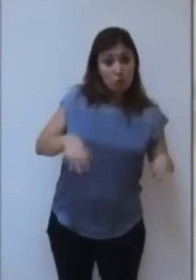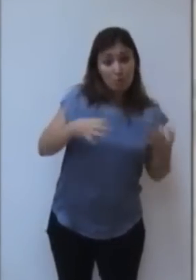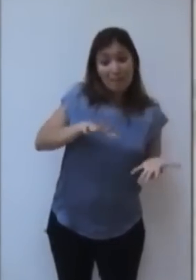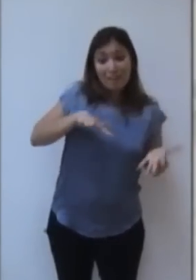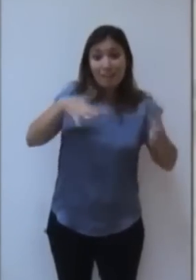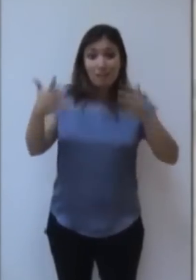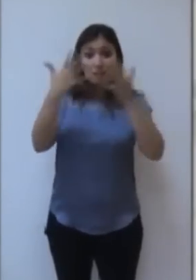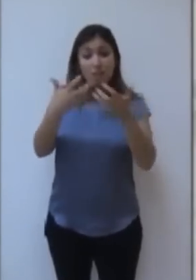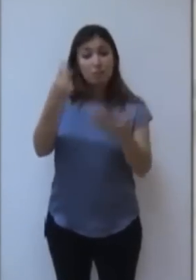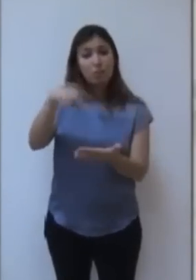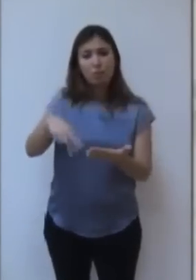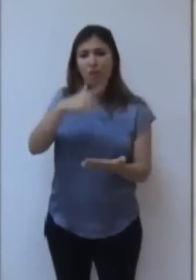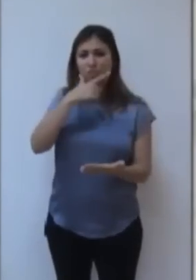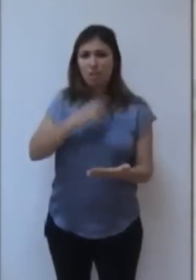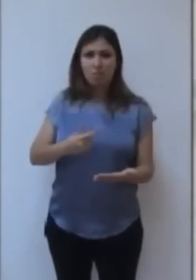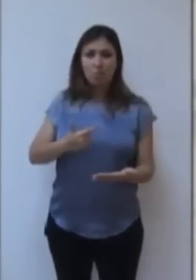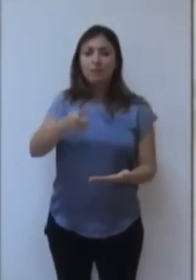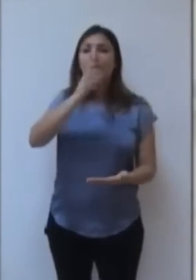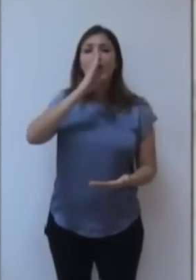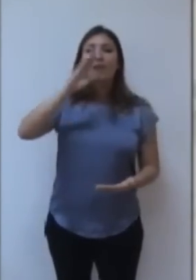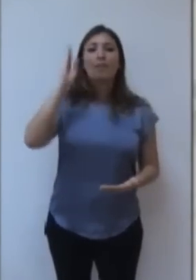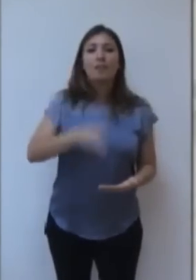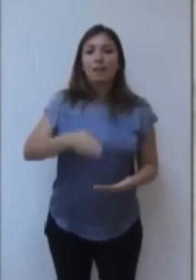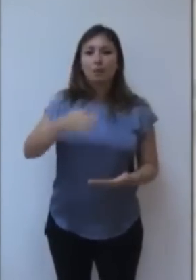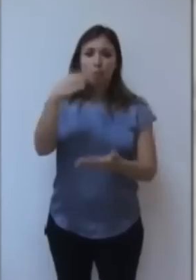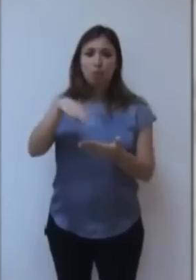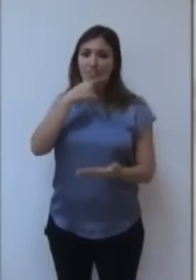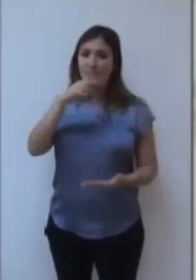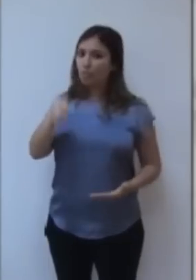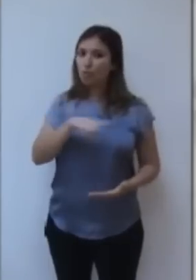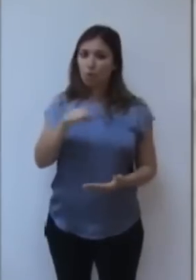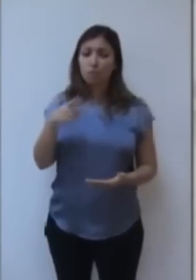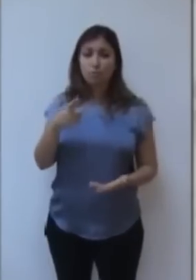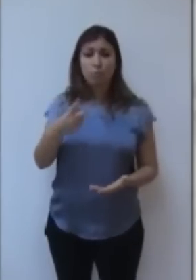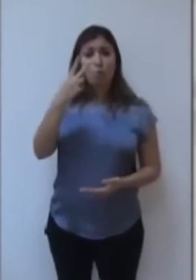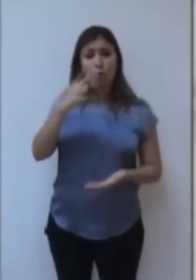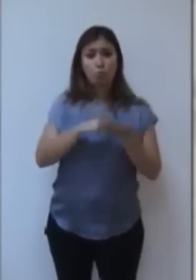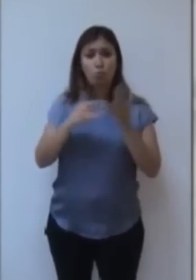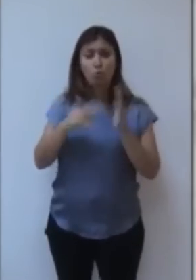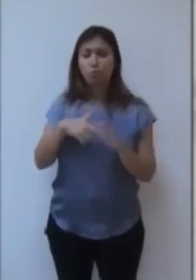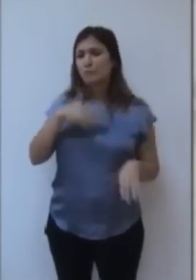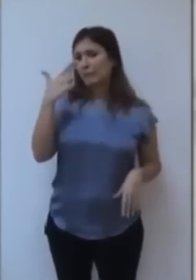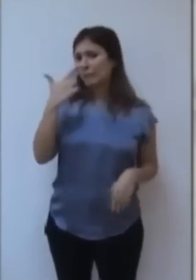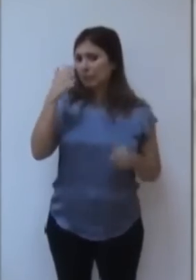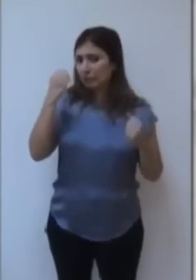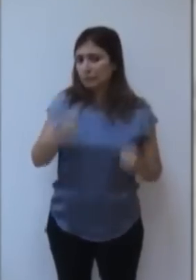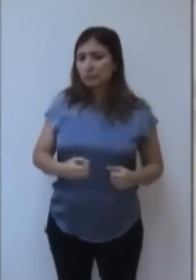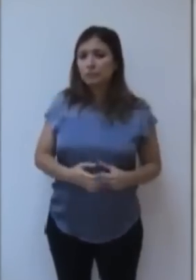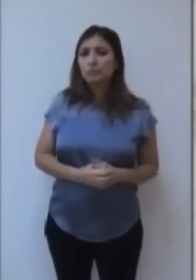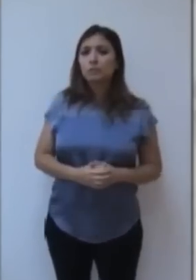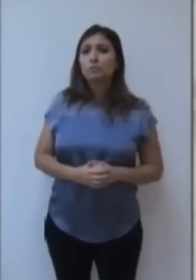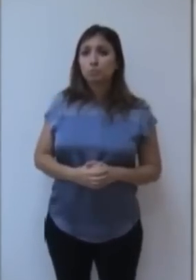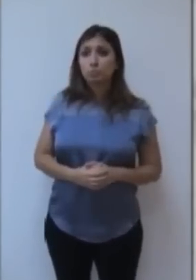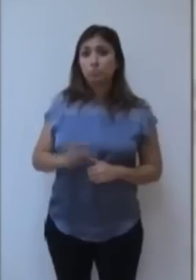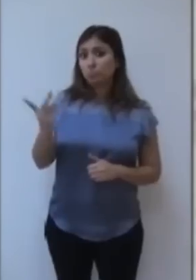lectura fácil, a menos que lo hayas escrito directamente en lectura fácil, ¿no? Y para eso hay un par de proyectos que yo creo que son muy interesantes, que